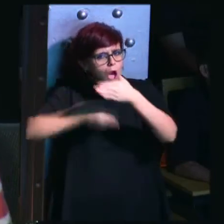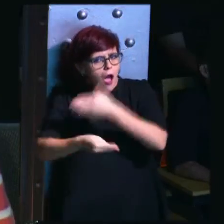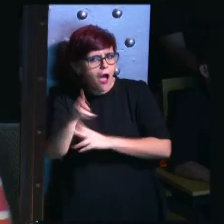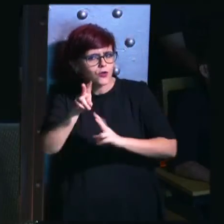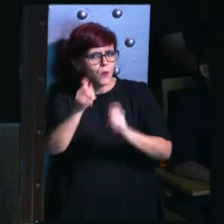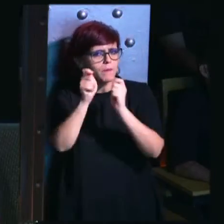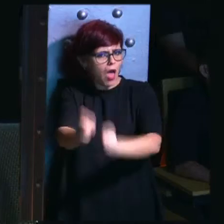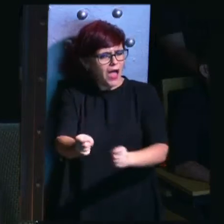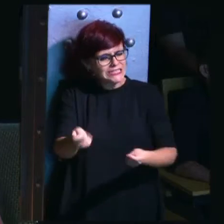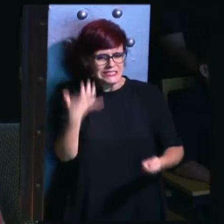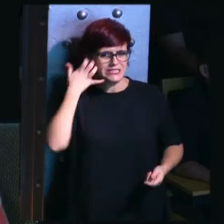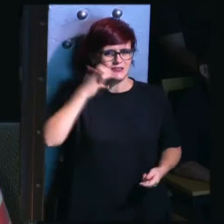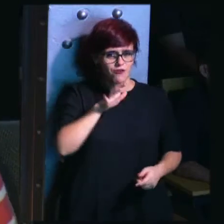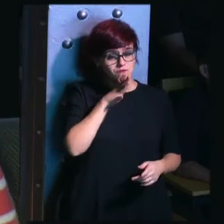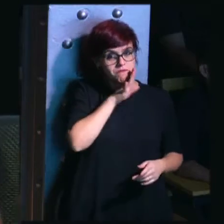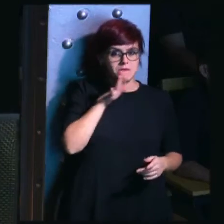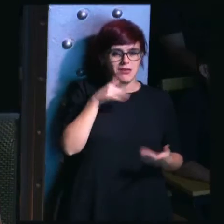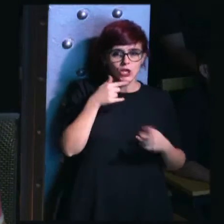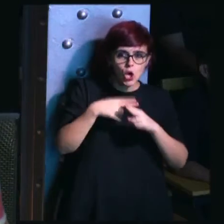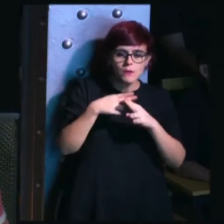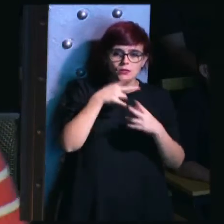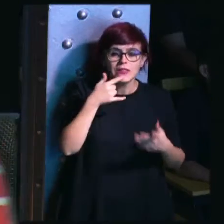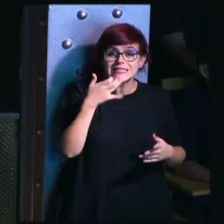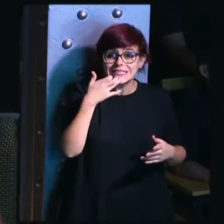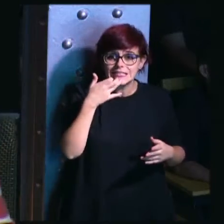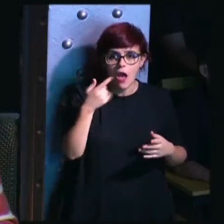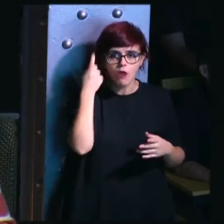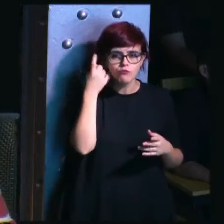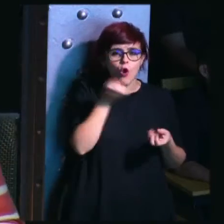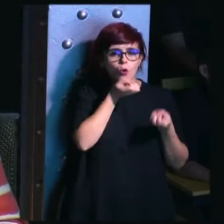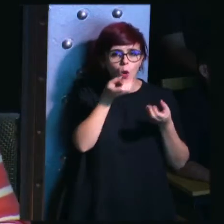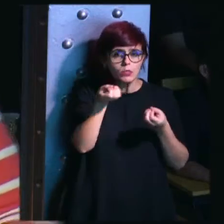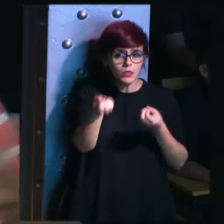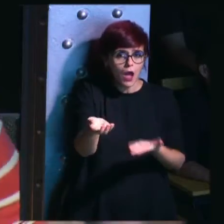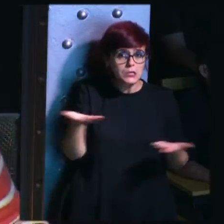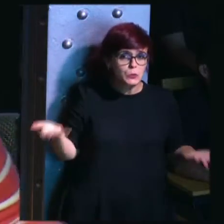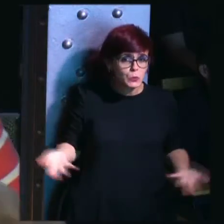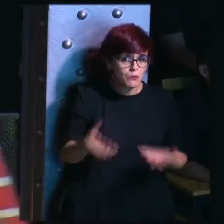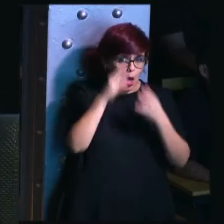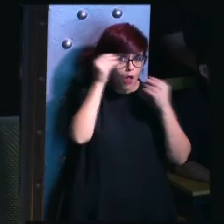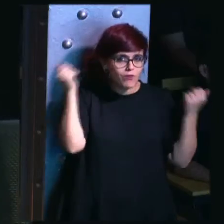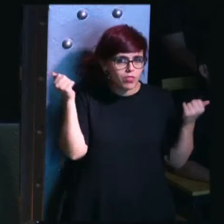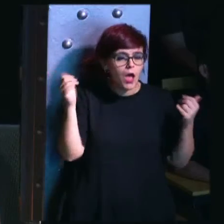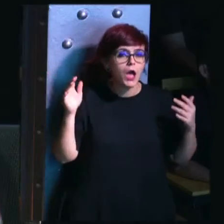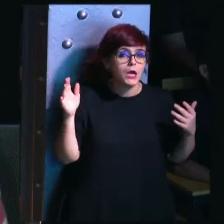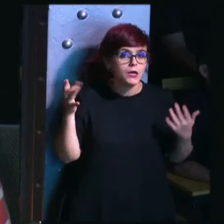Entonces, realmente impactaba mucho más cuando tú le cuentas al alumno todo esto, lo olvida. Cuando el alumno lo percibe, cuando